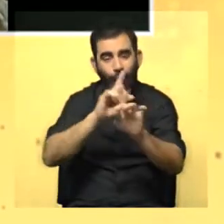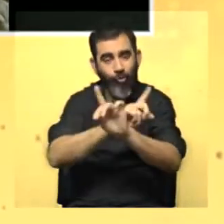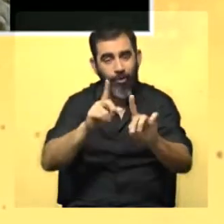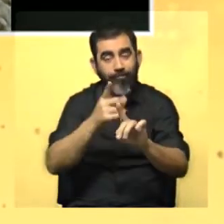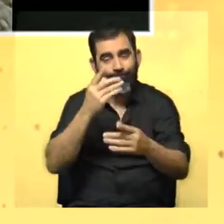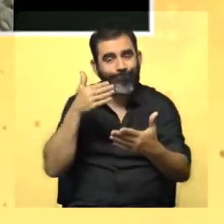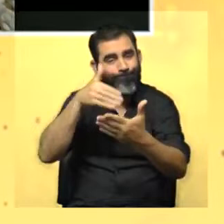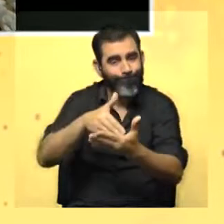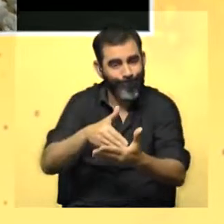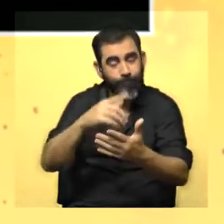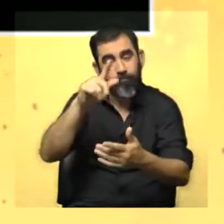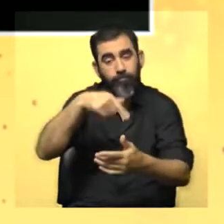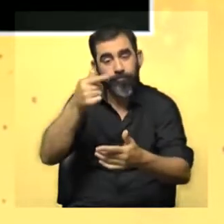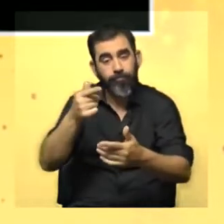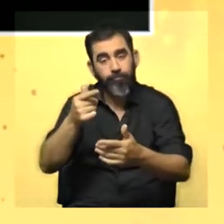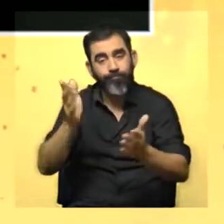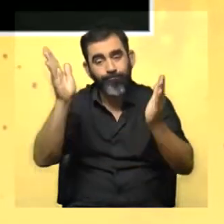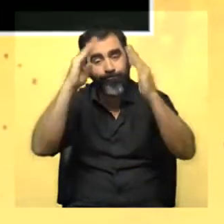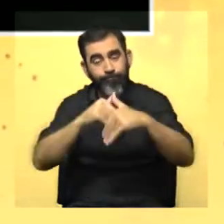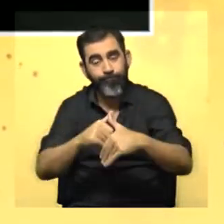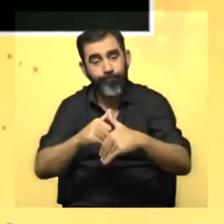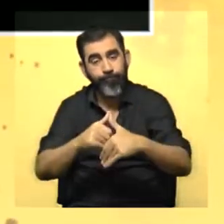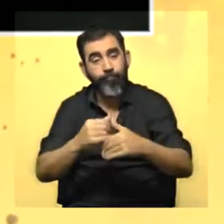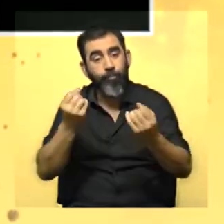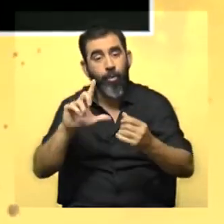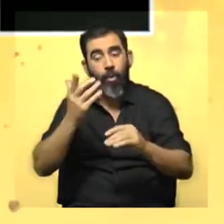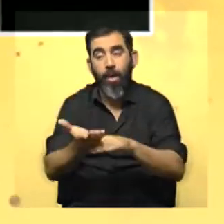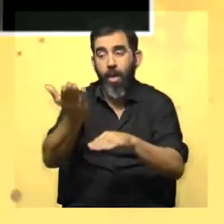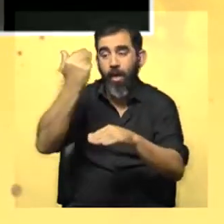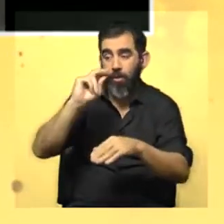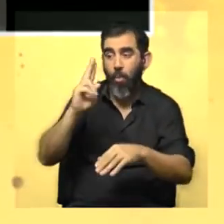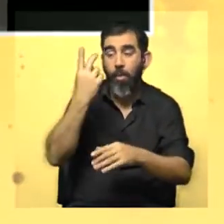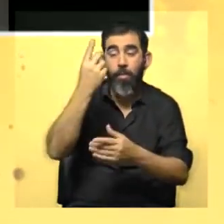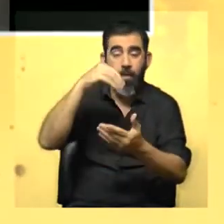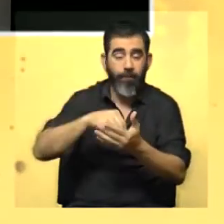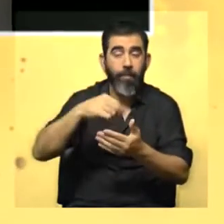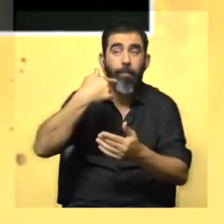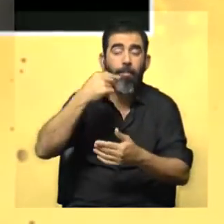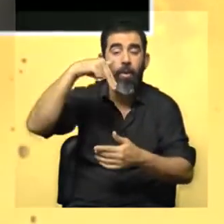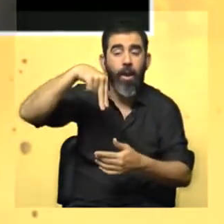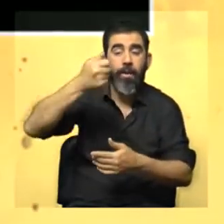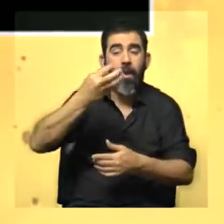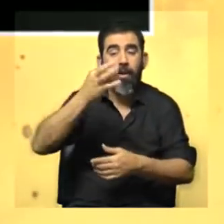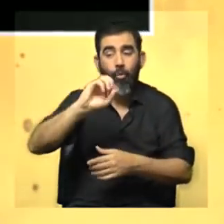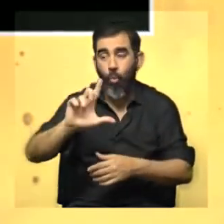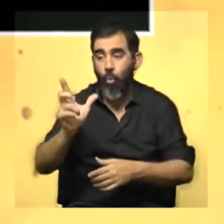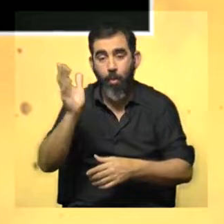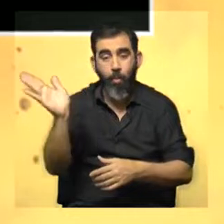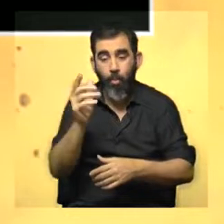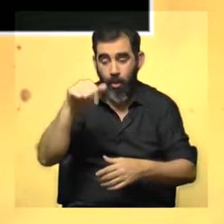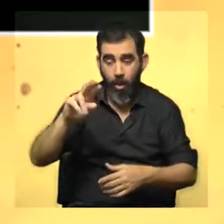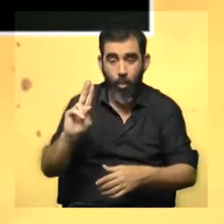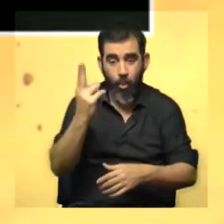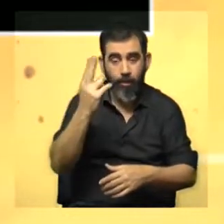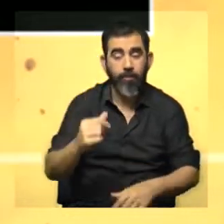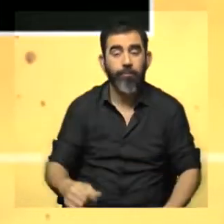barrera. Después hay otros que no los puede porque no hay antecedentes en Uruguay. Por ejemplo, el nato no hay antecedentes de producción de ese fermentado.